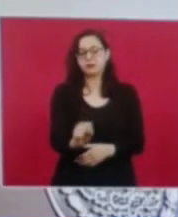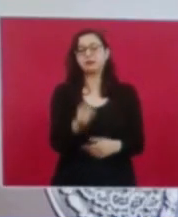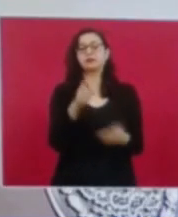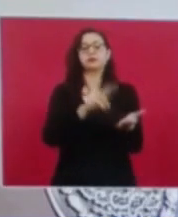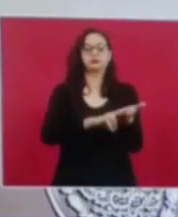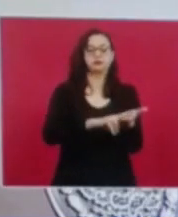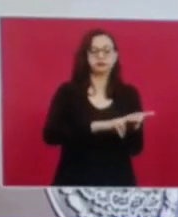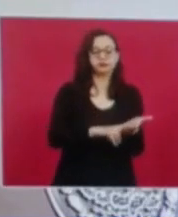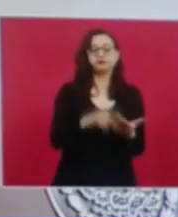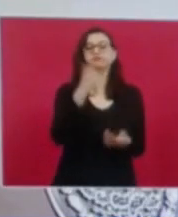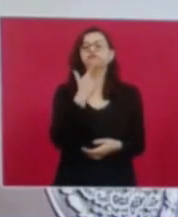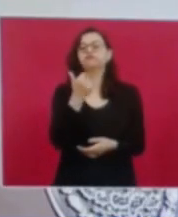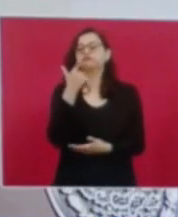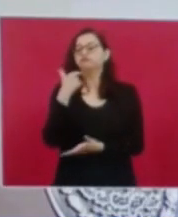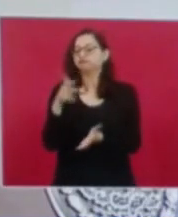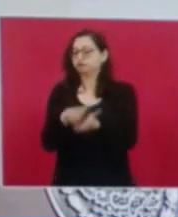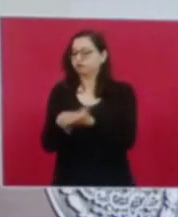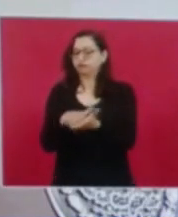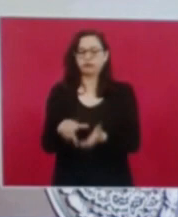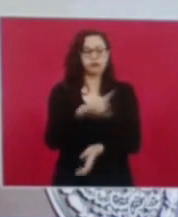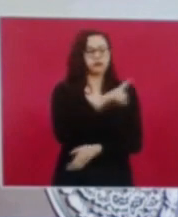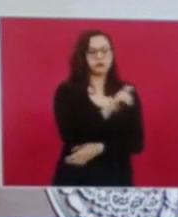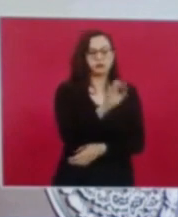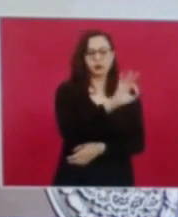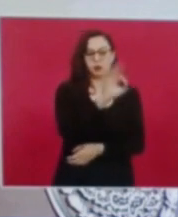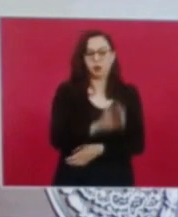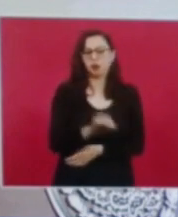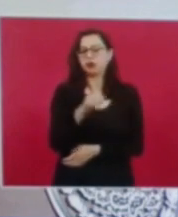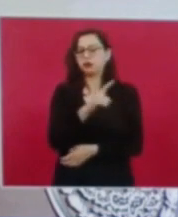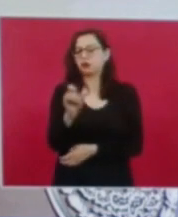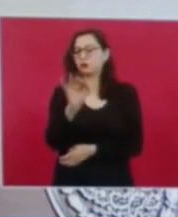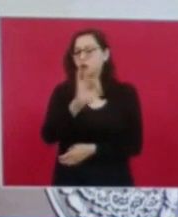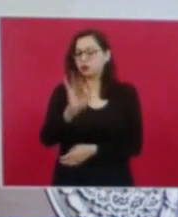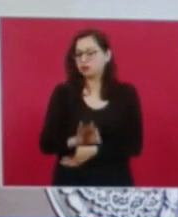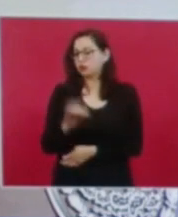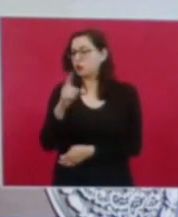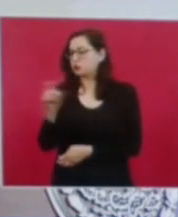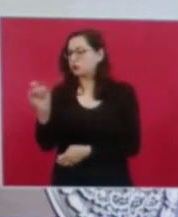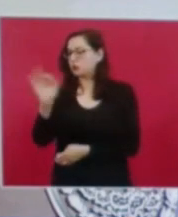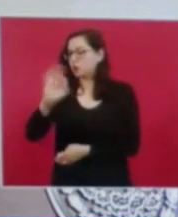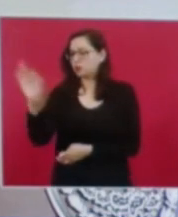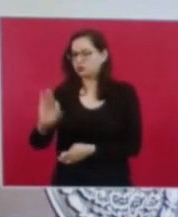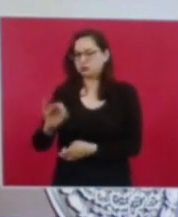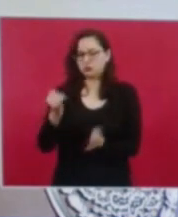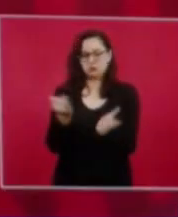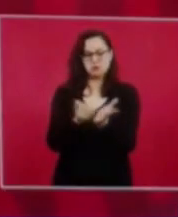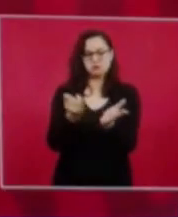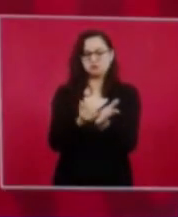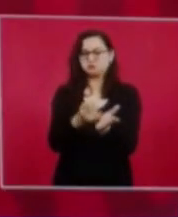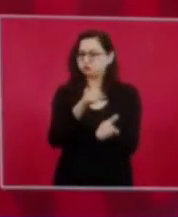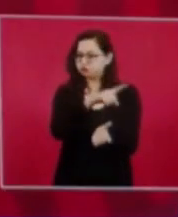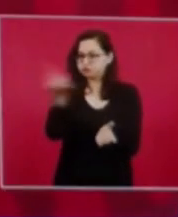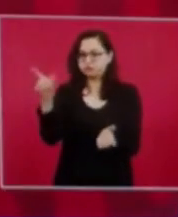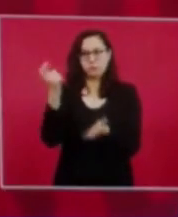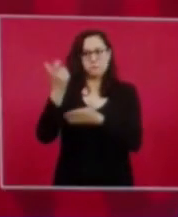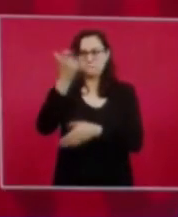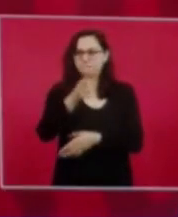Cuarta República, la de Tu Profe de RI, la de Hans Salazar, la de todo lo que significa la